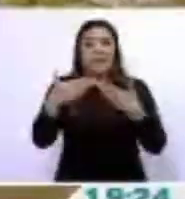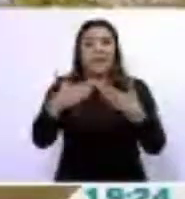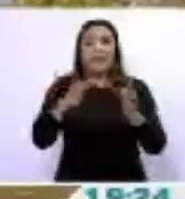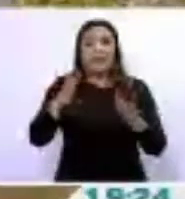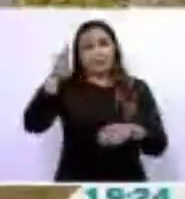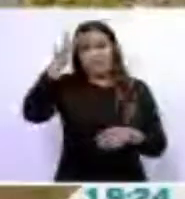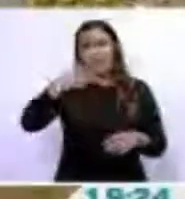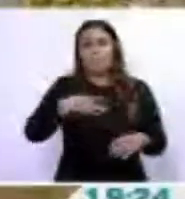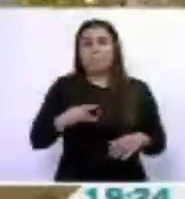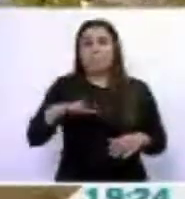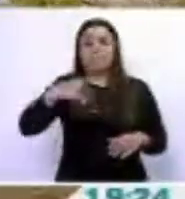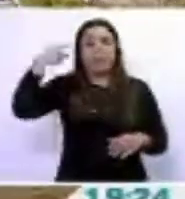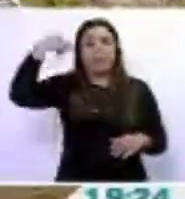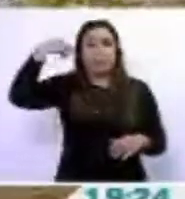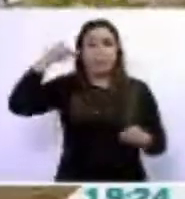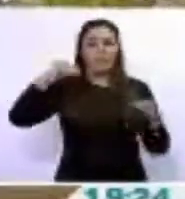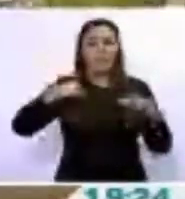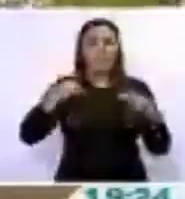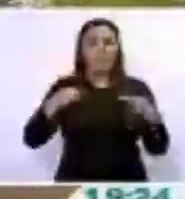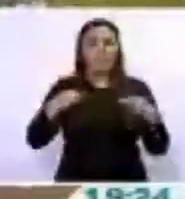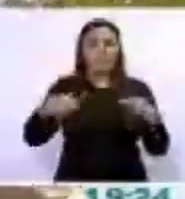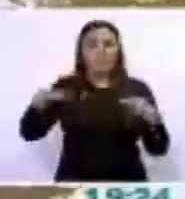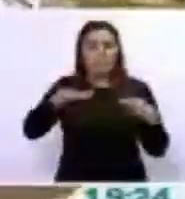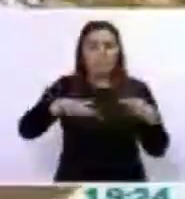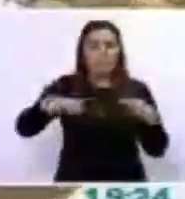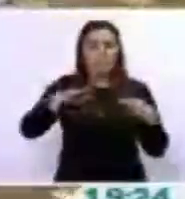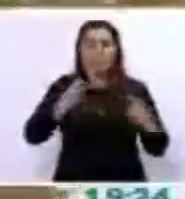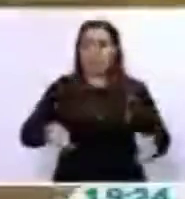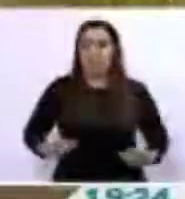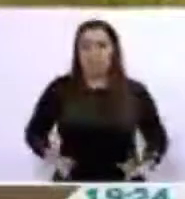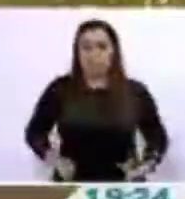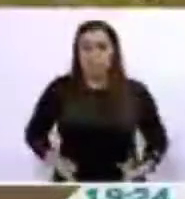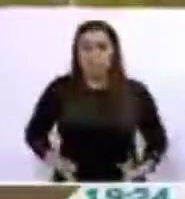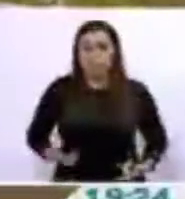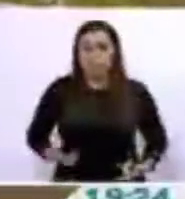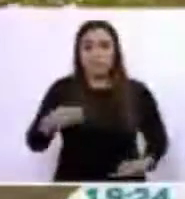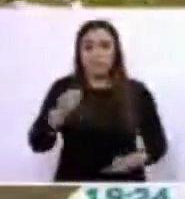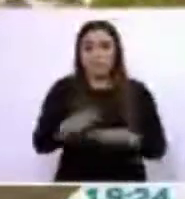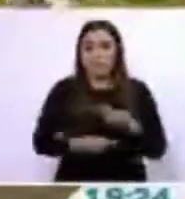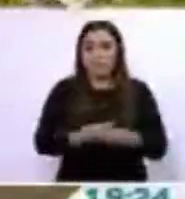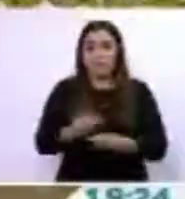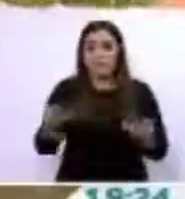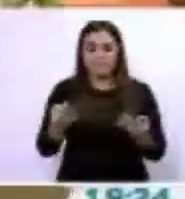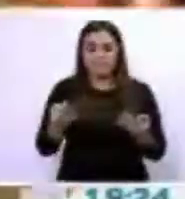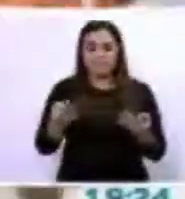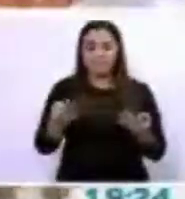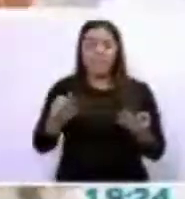estamos en el Valle del Jerte disfrutando de este espectáculo de la naturaleza. Lo único necesario, evocar e imaginarse la